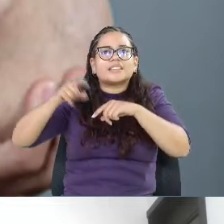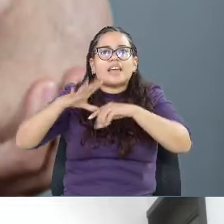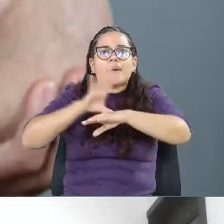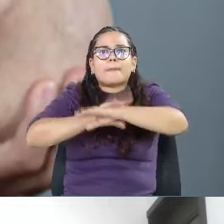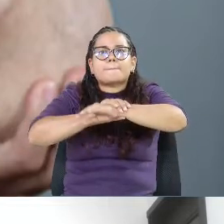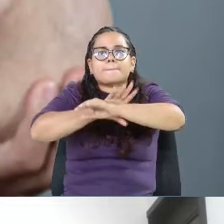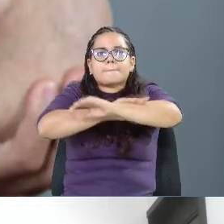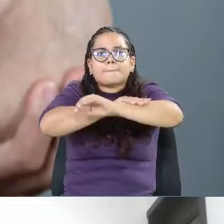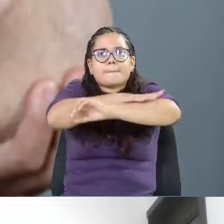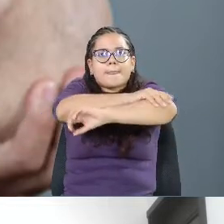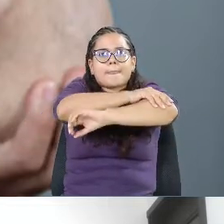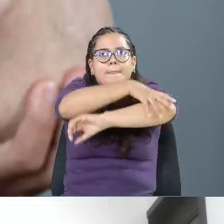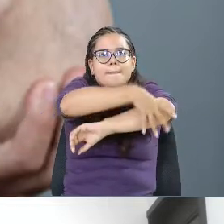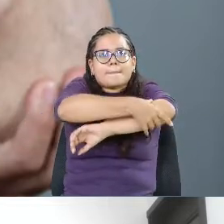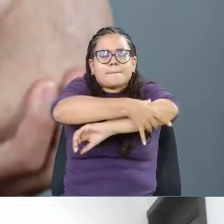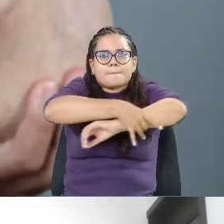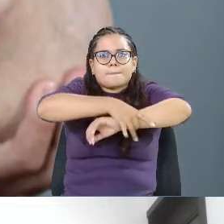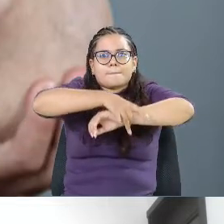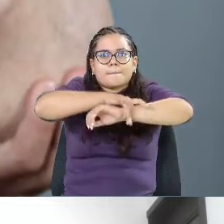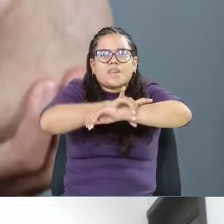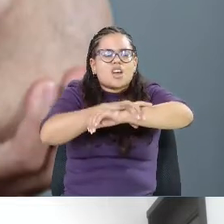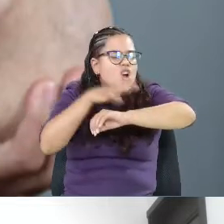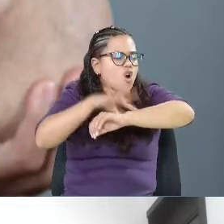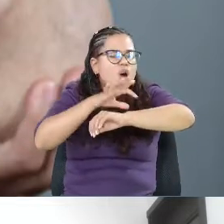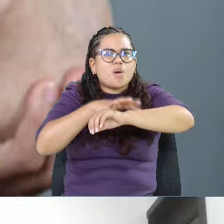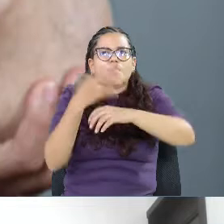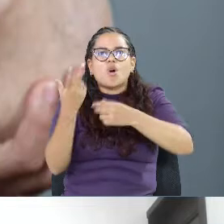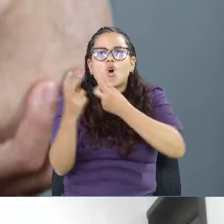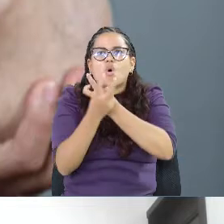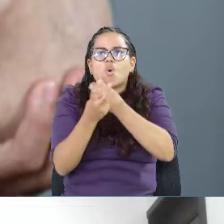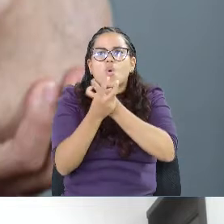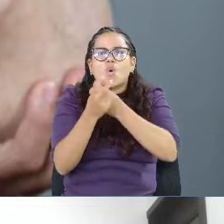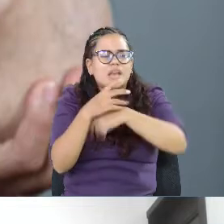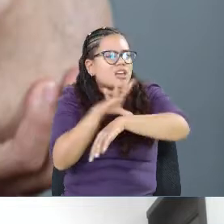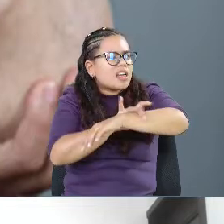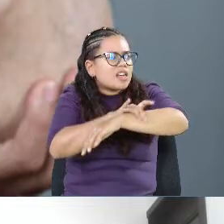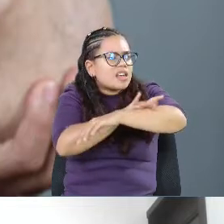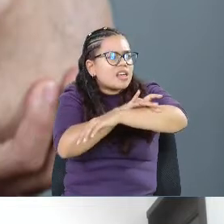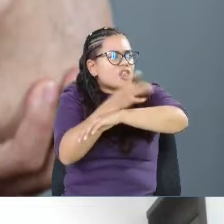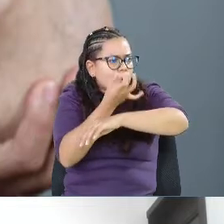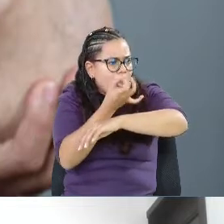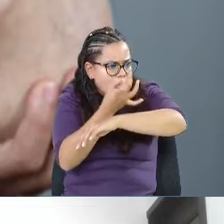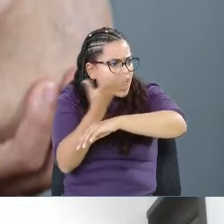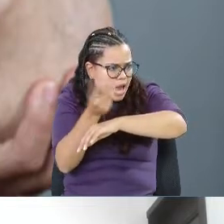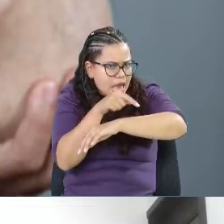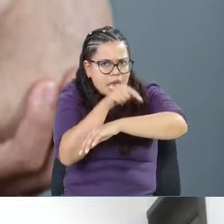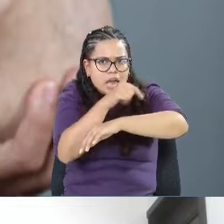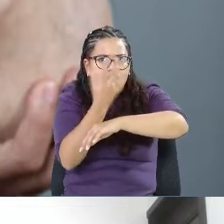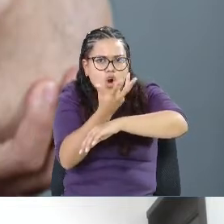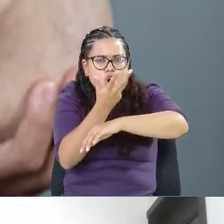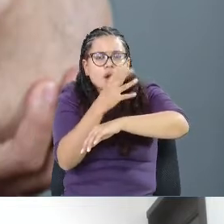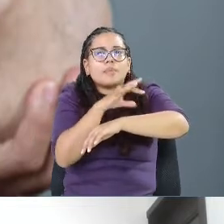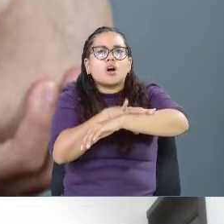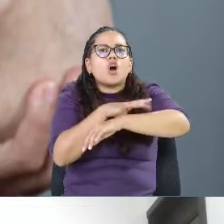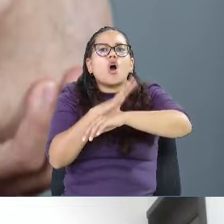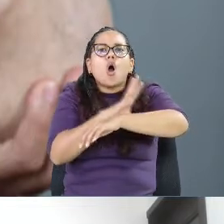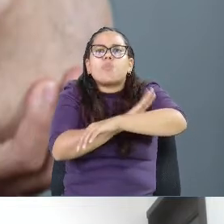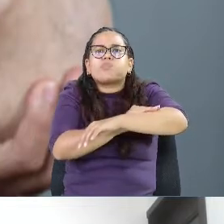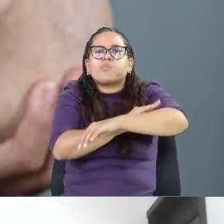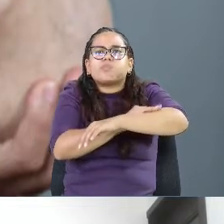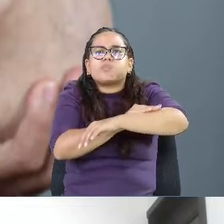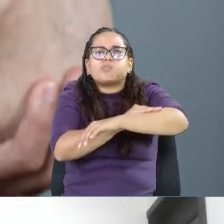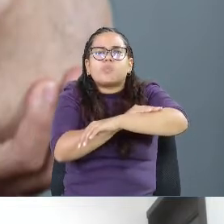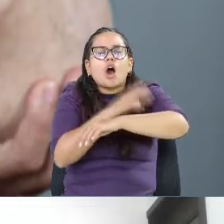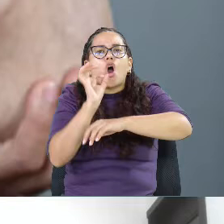tacto, ver en qué posición al paciente le duele, ver si algún músculo o algún hueso